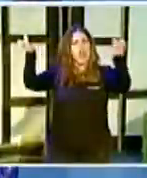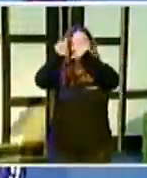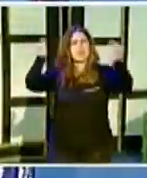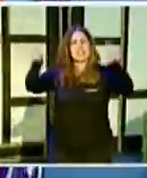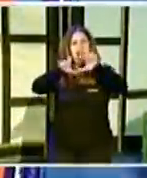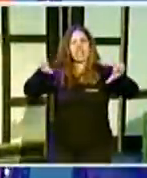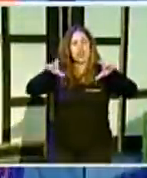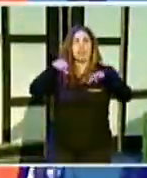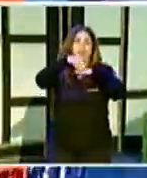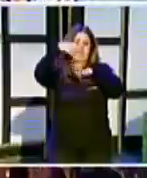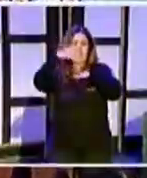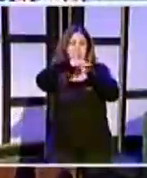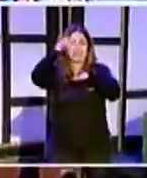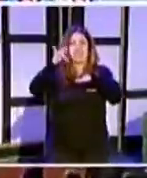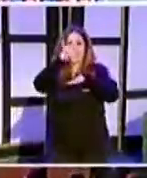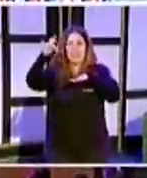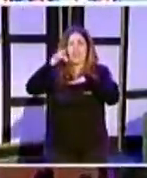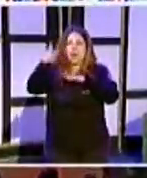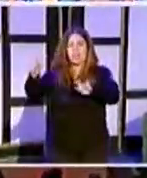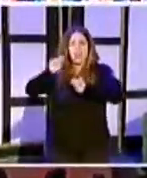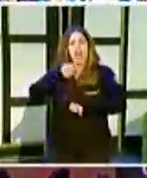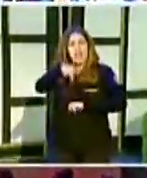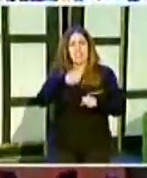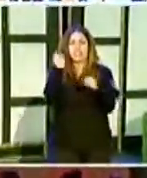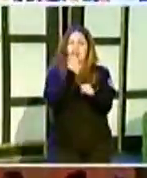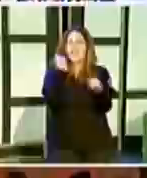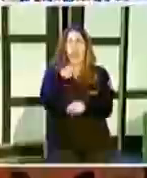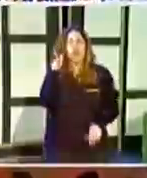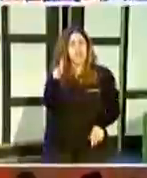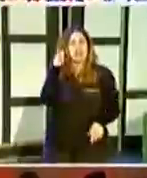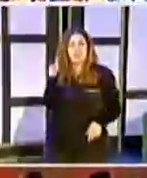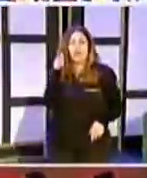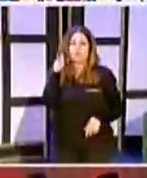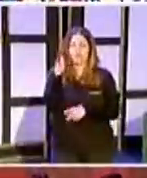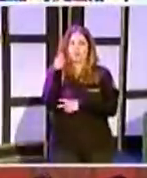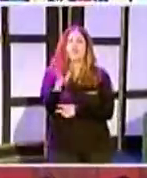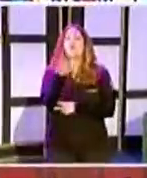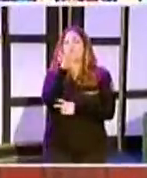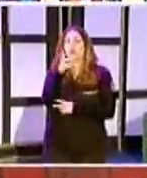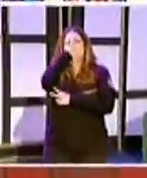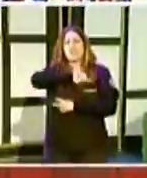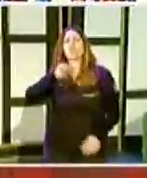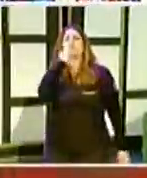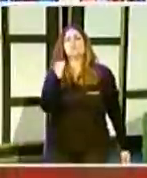diamante, el derecho del trabajo. Y por eso